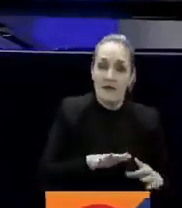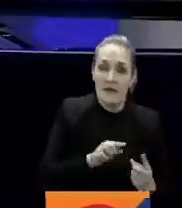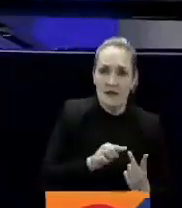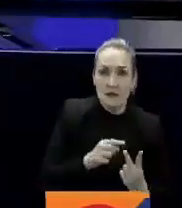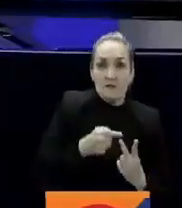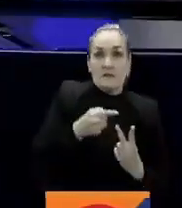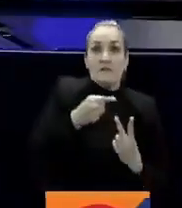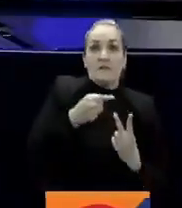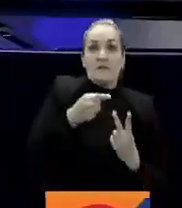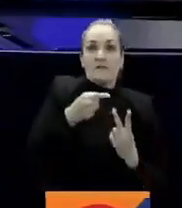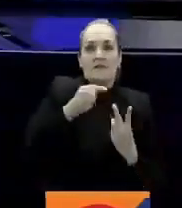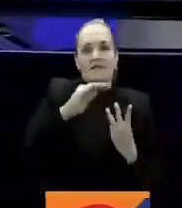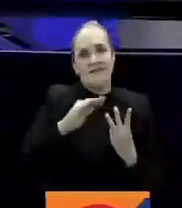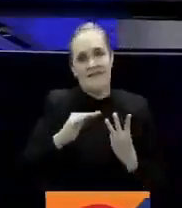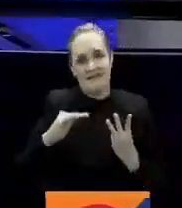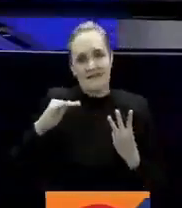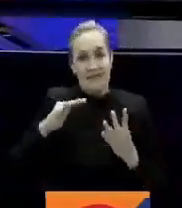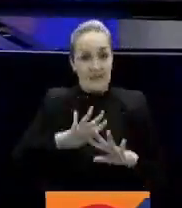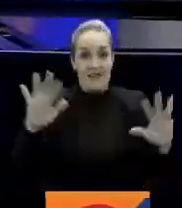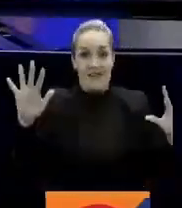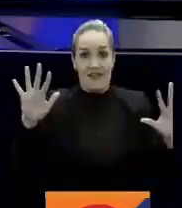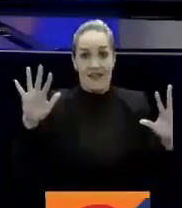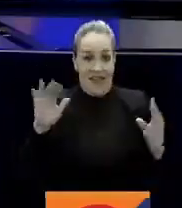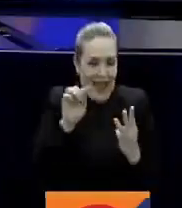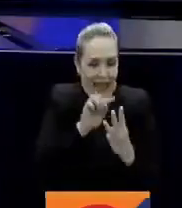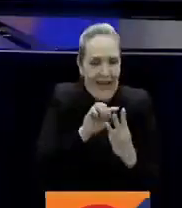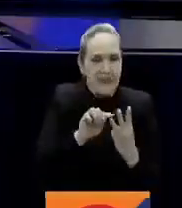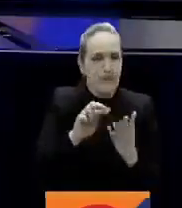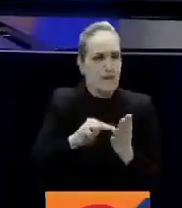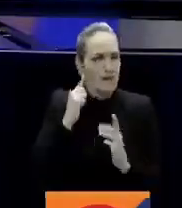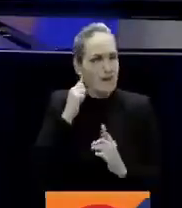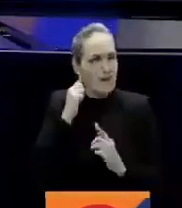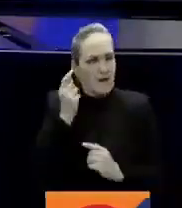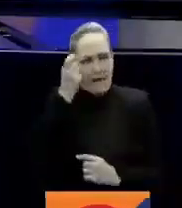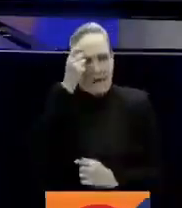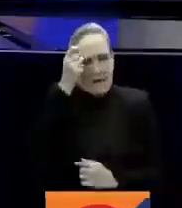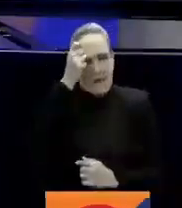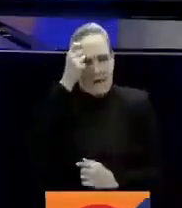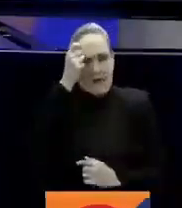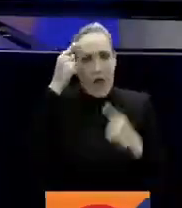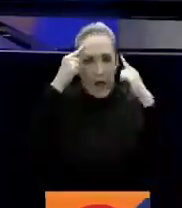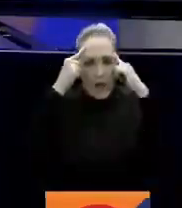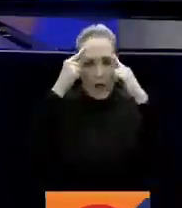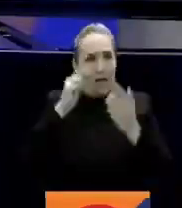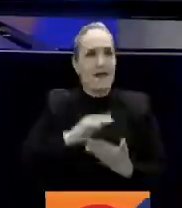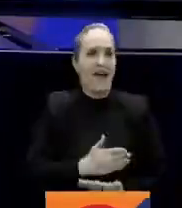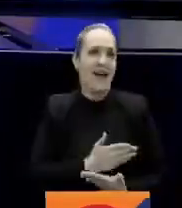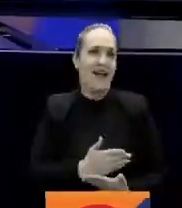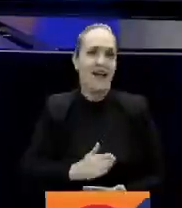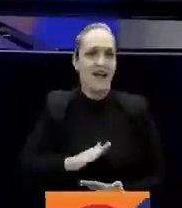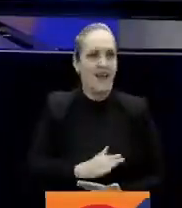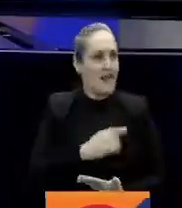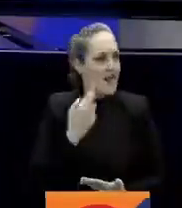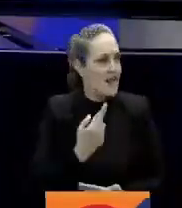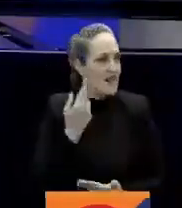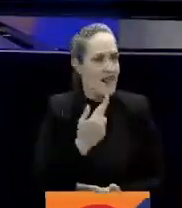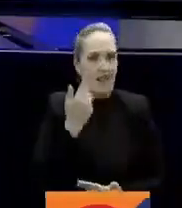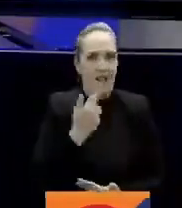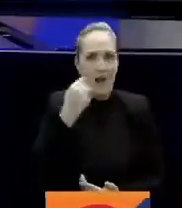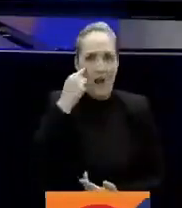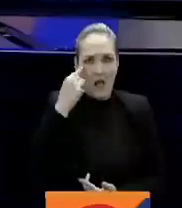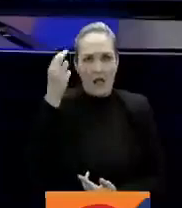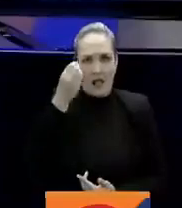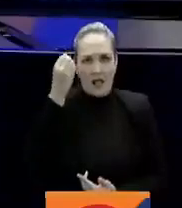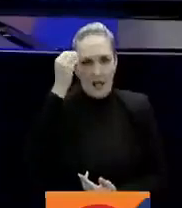tensión y más tensión. Y ya. Entonces es muy sencillo para la cabeza estar tarareando todo el tiempo esas 3 notas y por eso uno queda